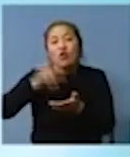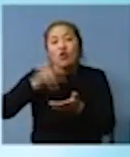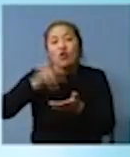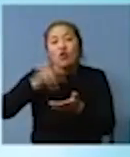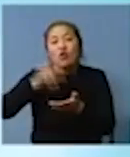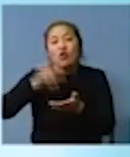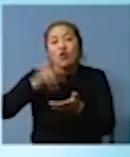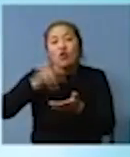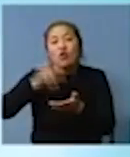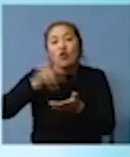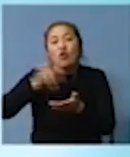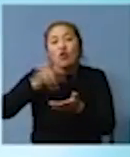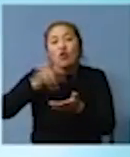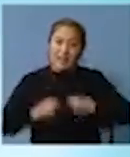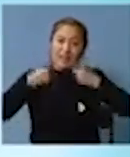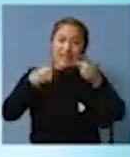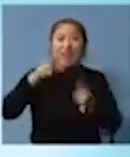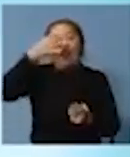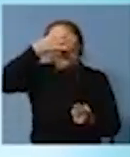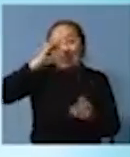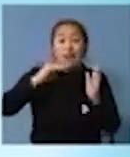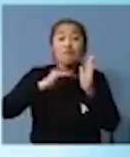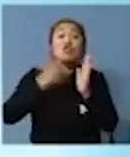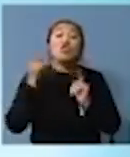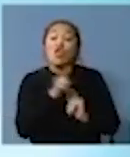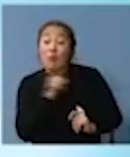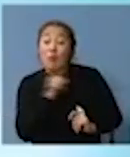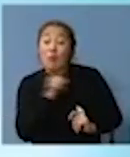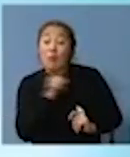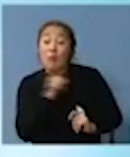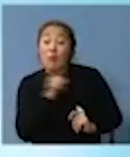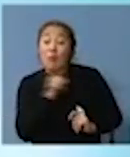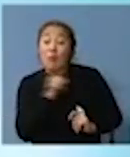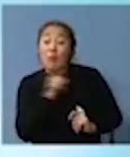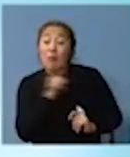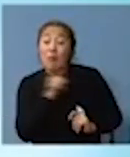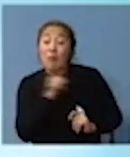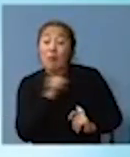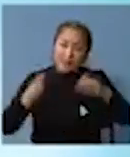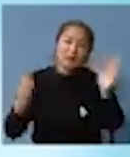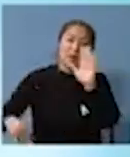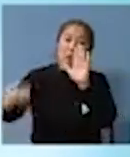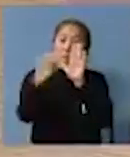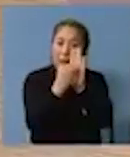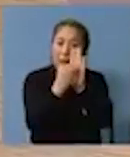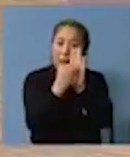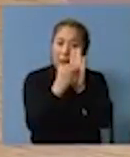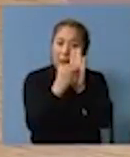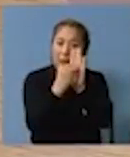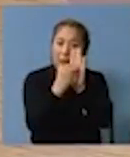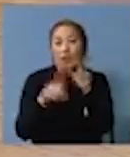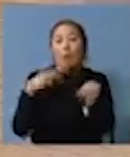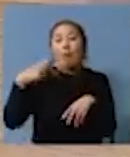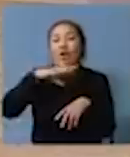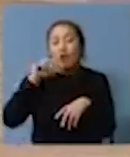Hugo Moyano, que le mandaría 20 millones de pesos para que su candidato, que es secretario general del gremio acá en Jujuy, esté dentro de una lista, en este caso del